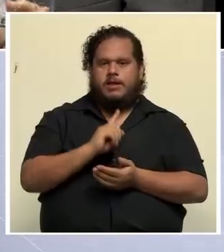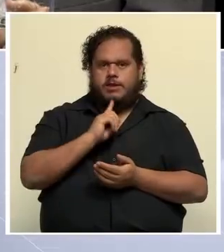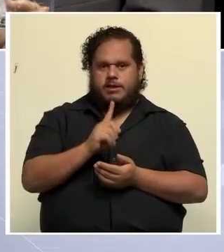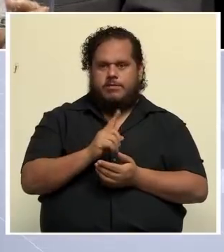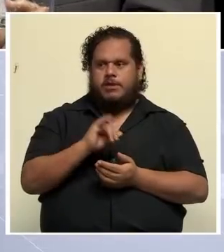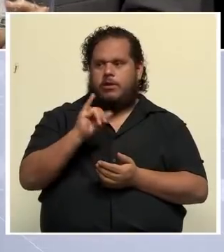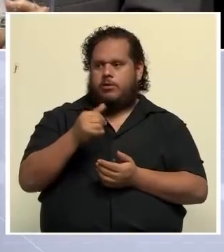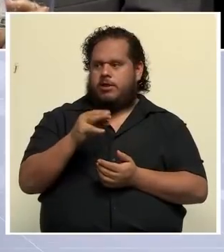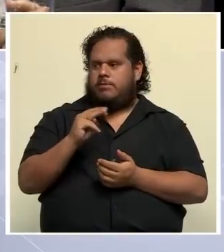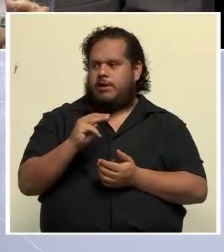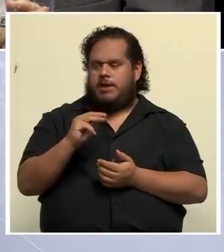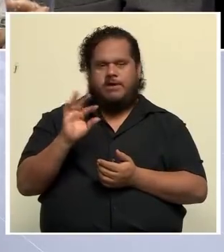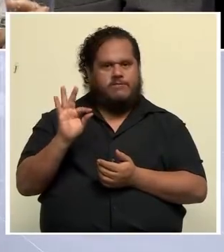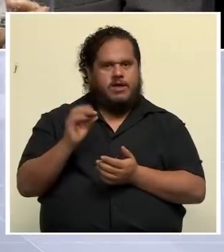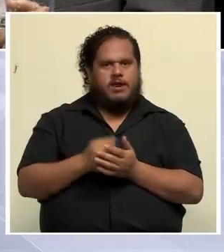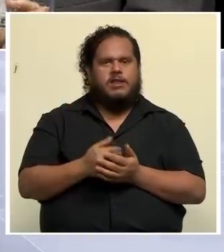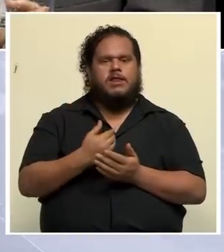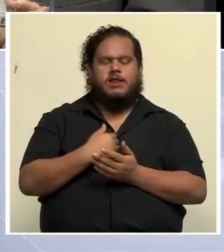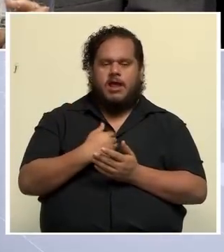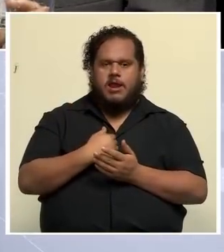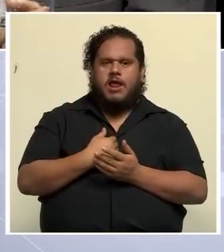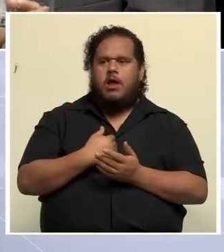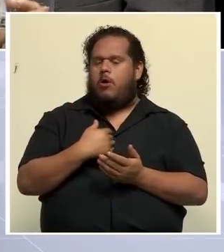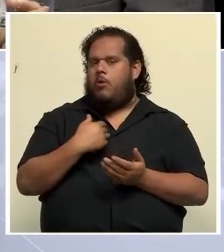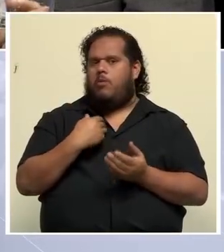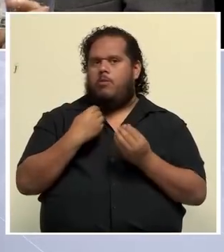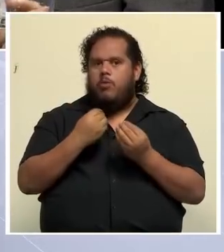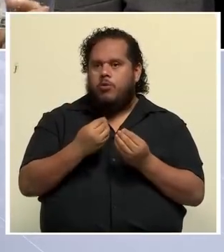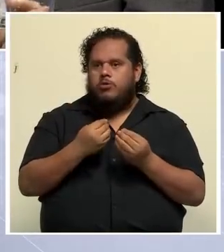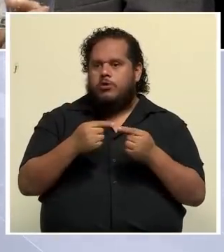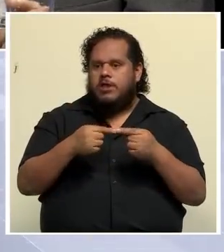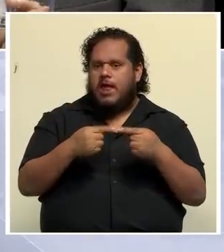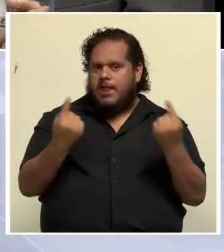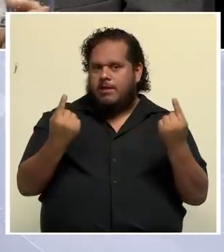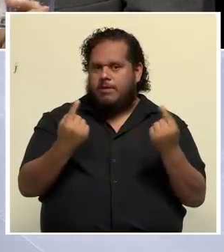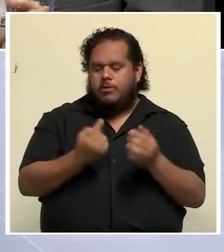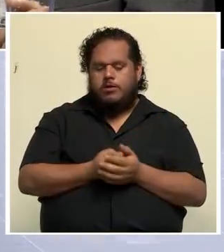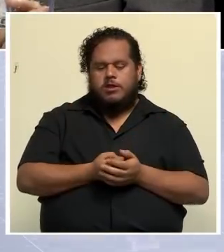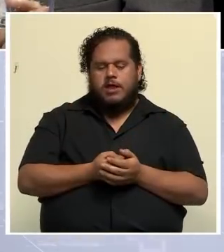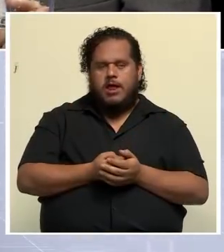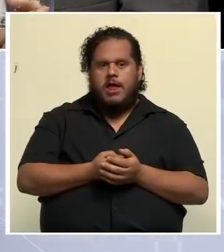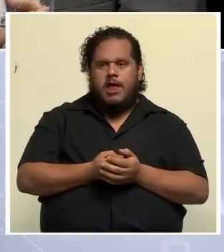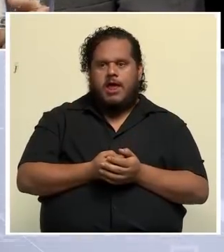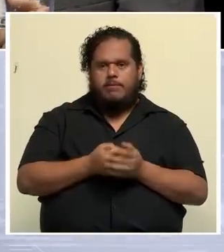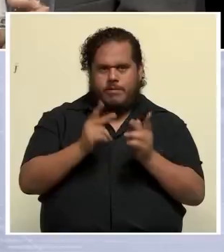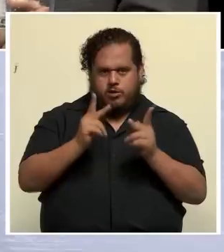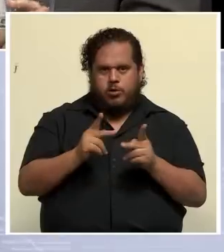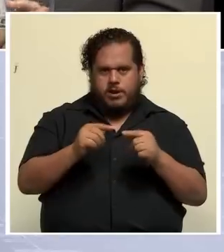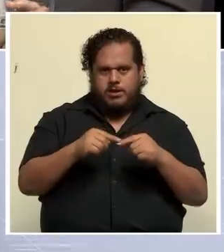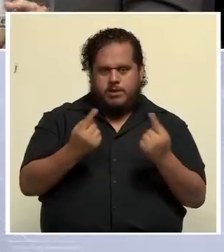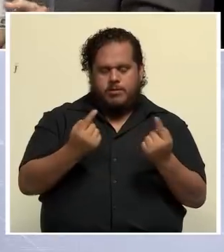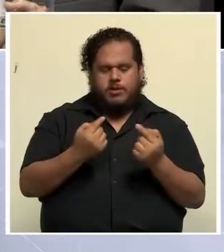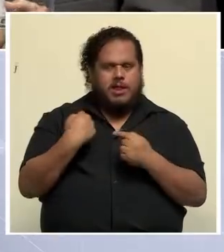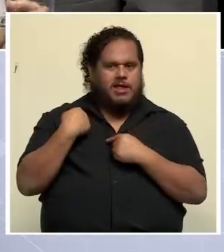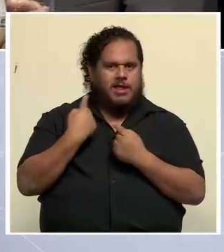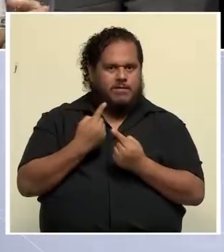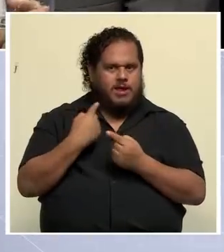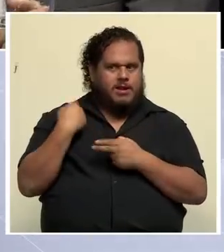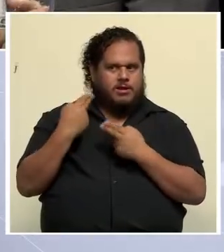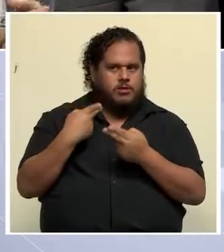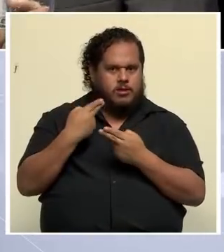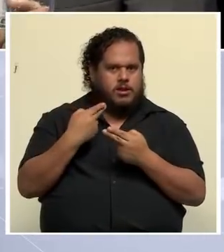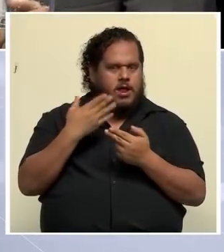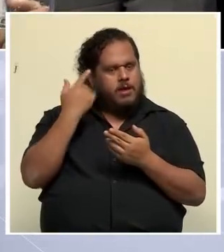José María Figueres tiene una gran cantidad de enemigos que vienen históricamente por oponerse a